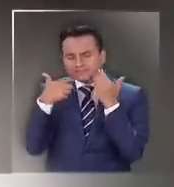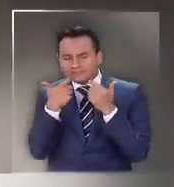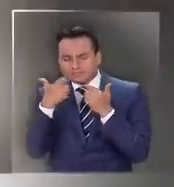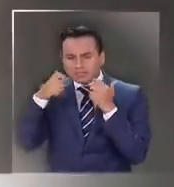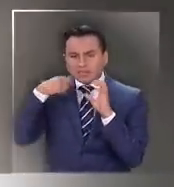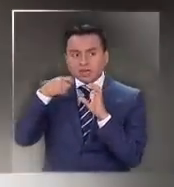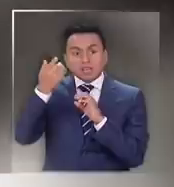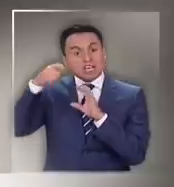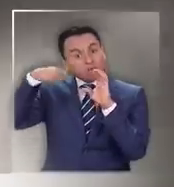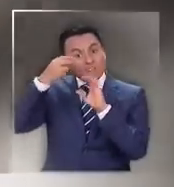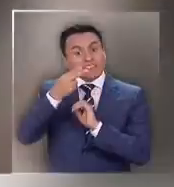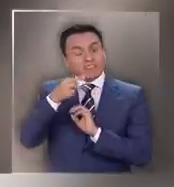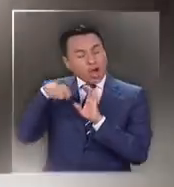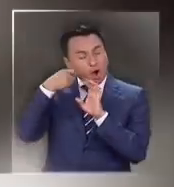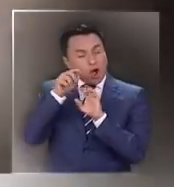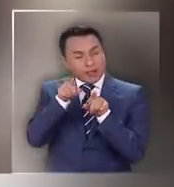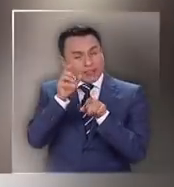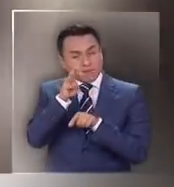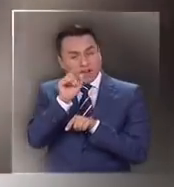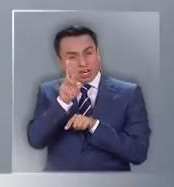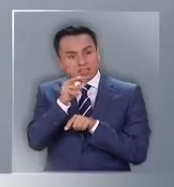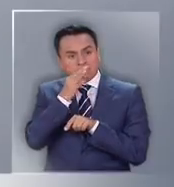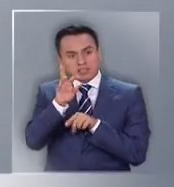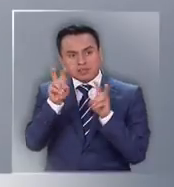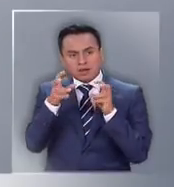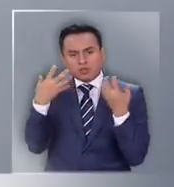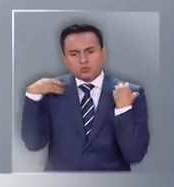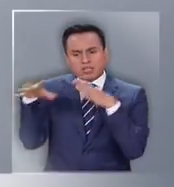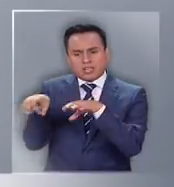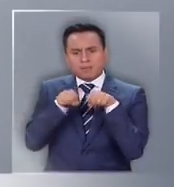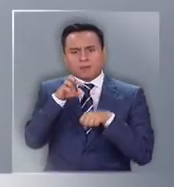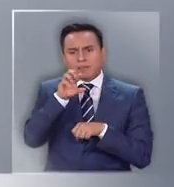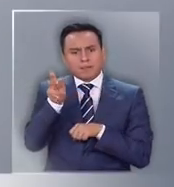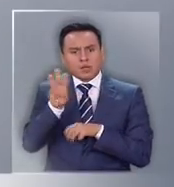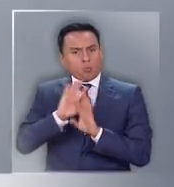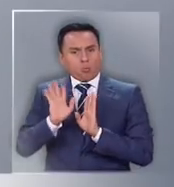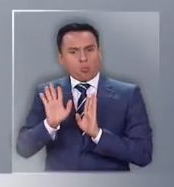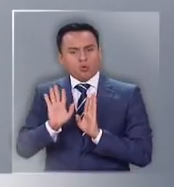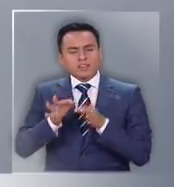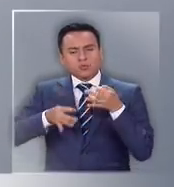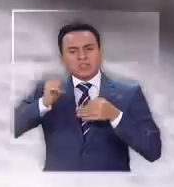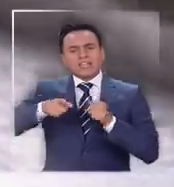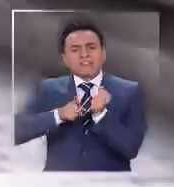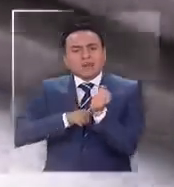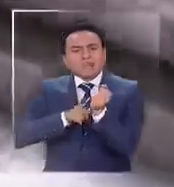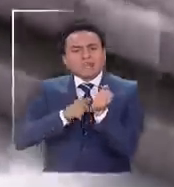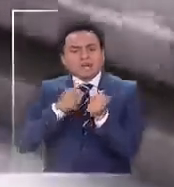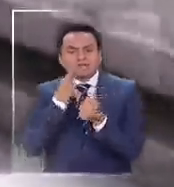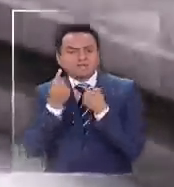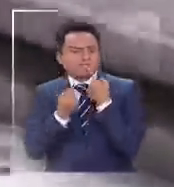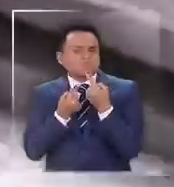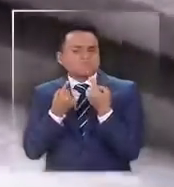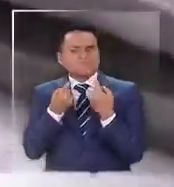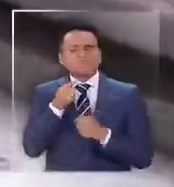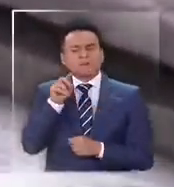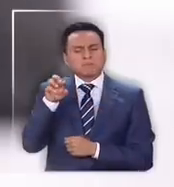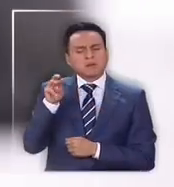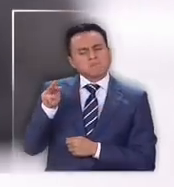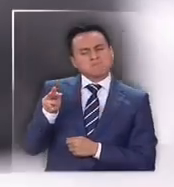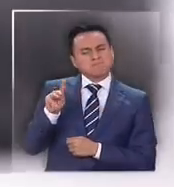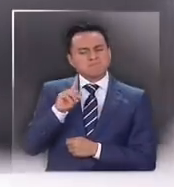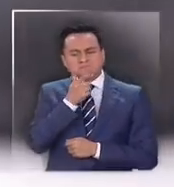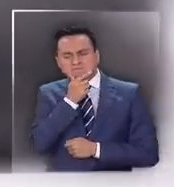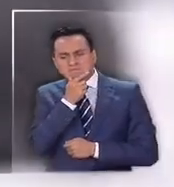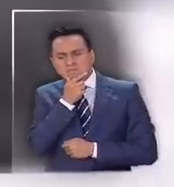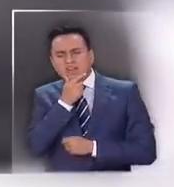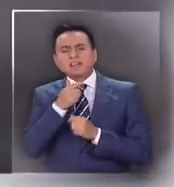Cuando se grabó este video, Ámbar ya no estaba bajo la tutela de sus padres. Un tribunal de familia cuestionó la idoneidad de su madre para estar